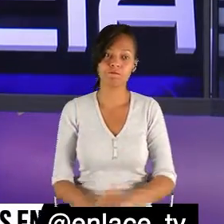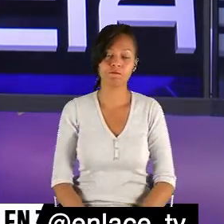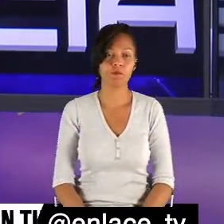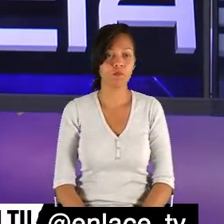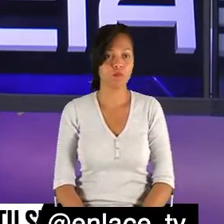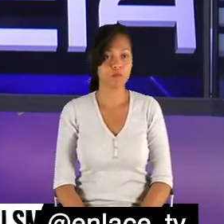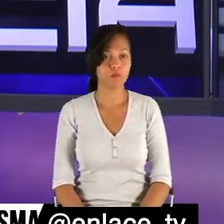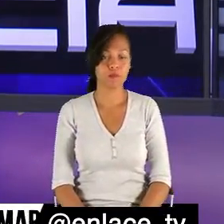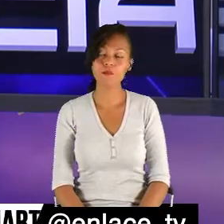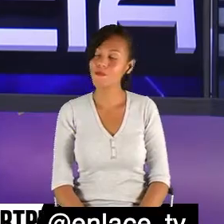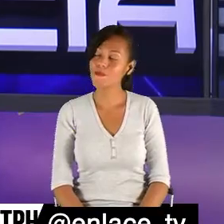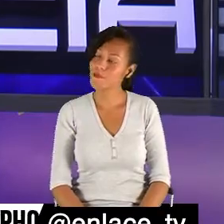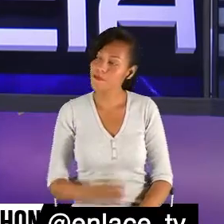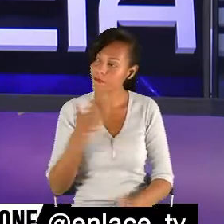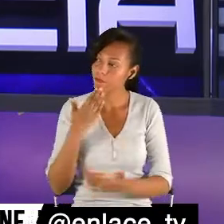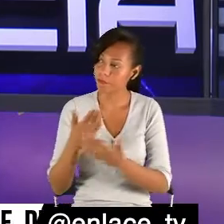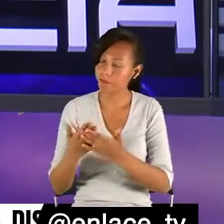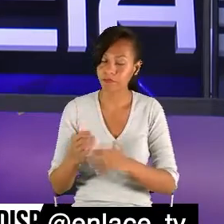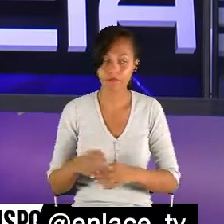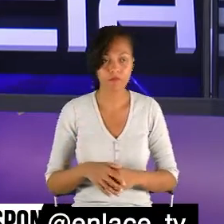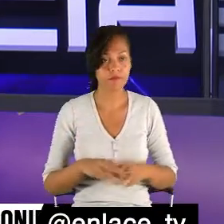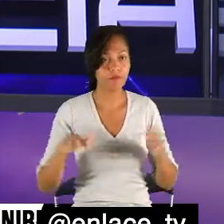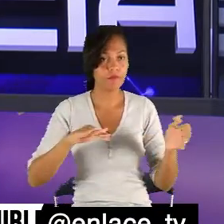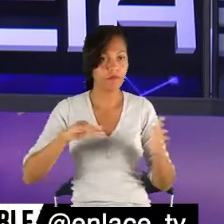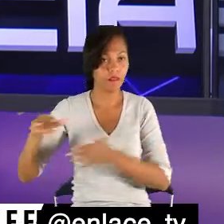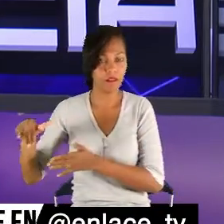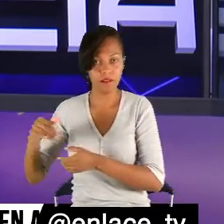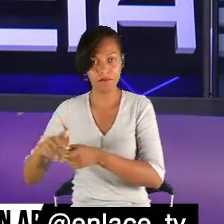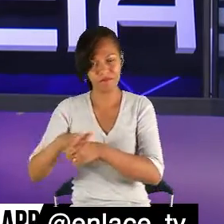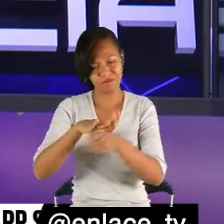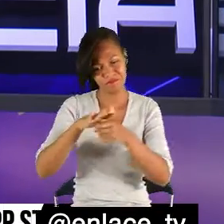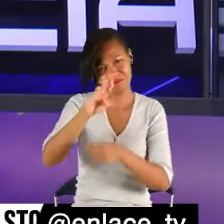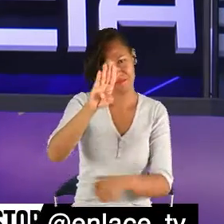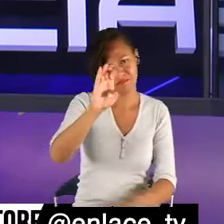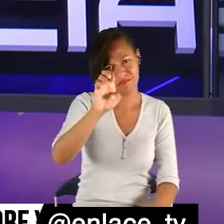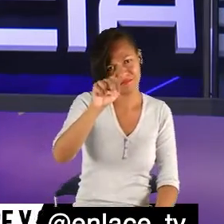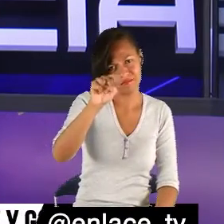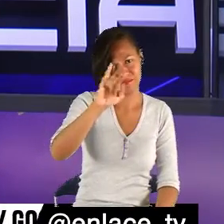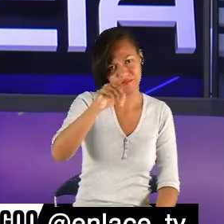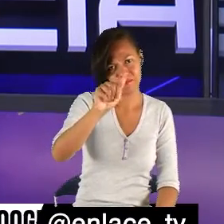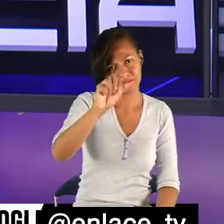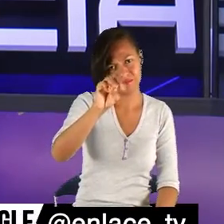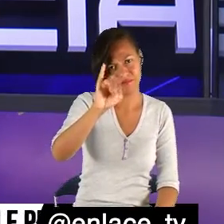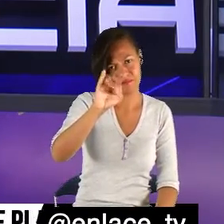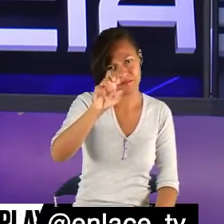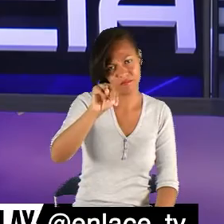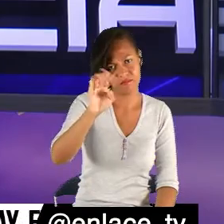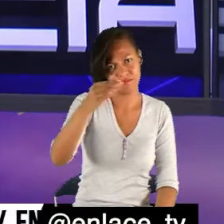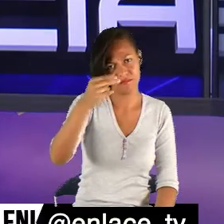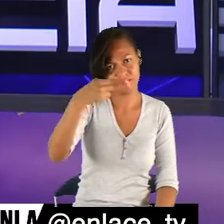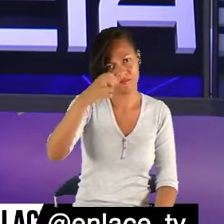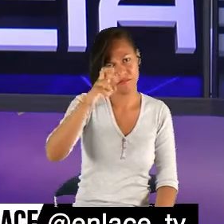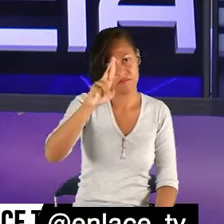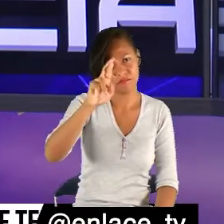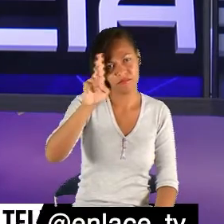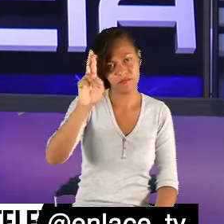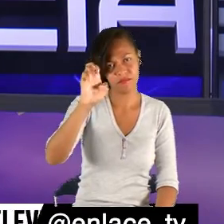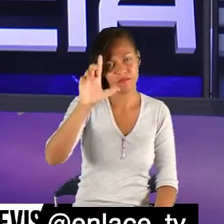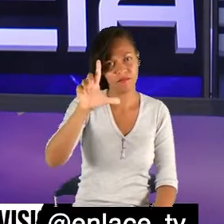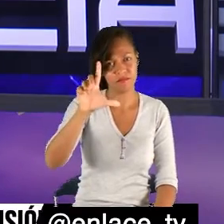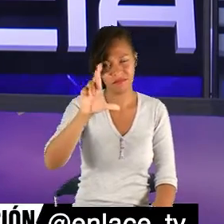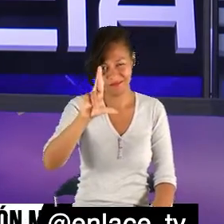para usted de habitantes del barrio benjamín herrera vecinos del búnker de la policía de las granjas no aguantan los malos olores de las aguas negras